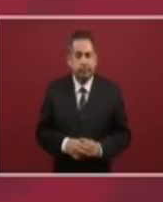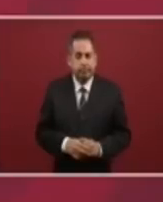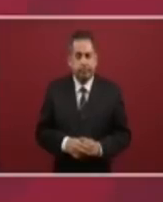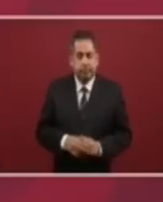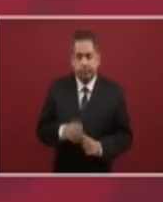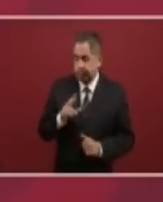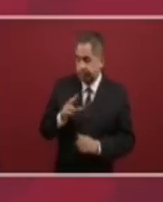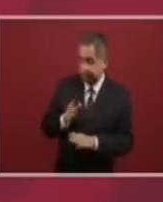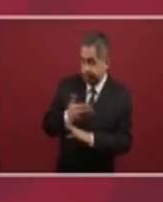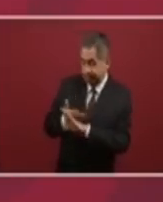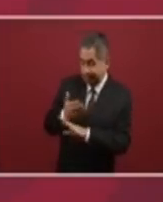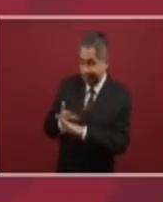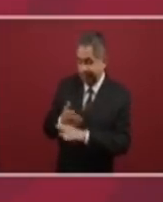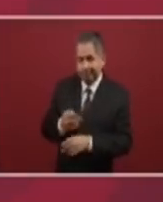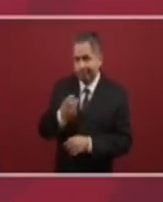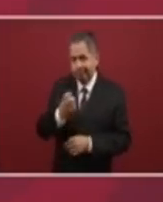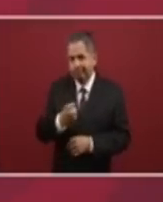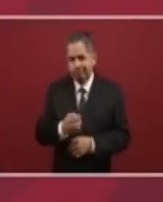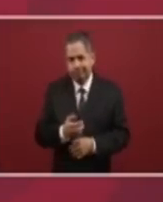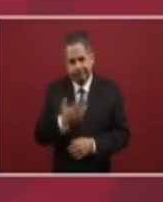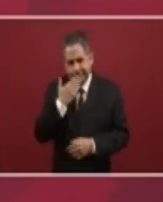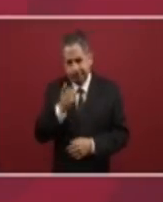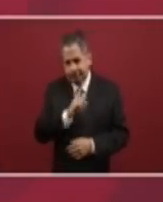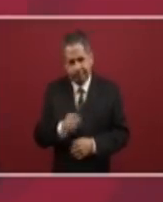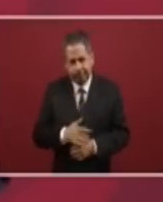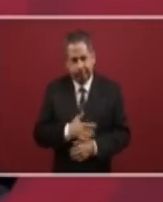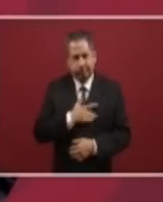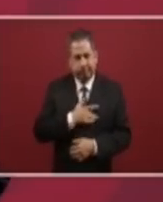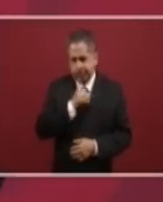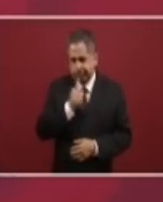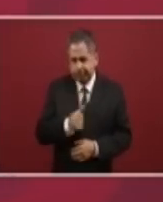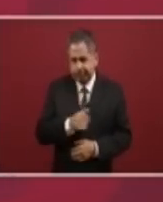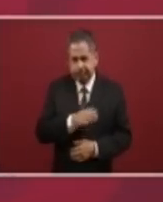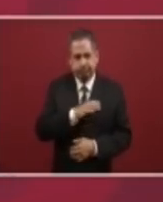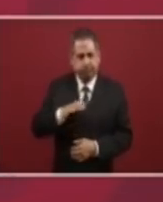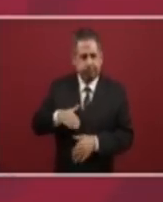es humano ni es cristiano.